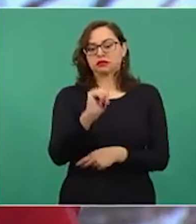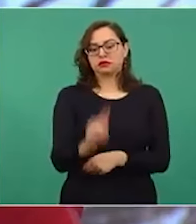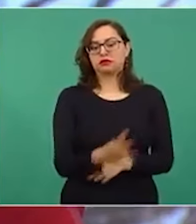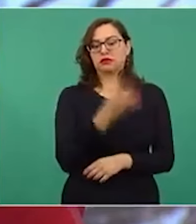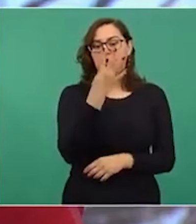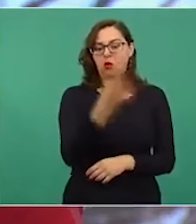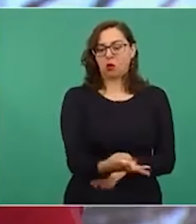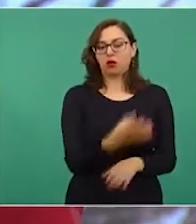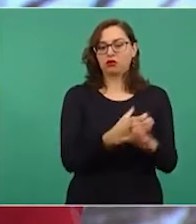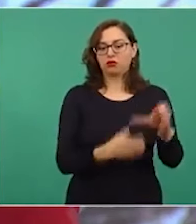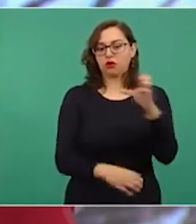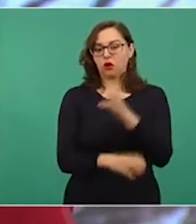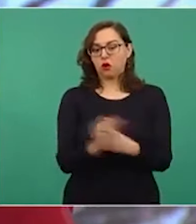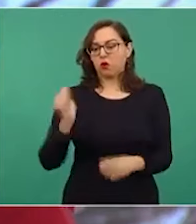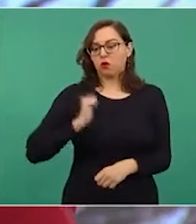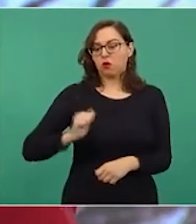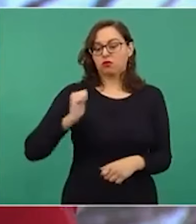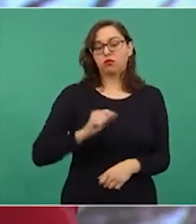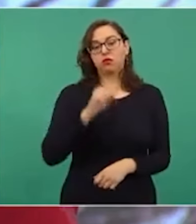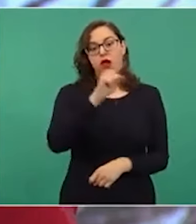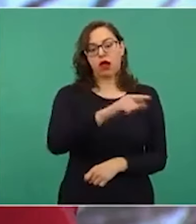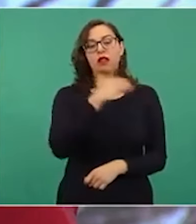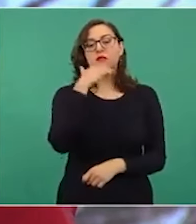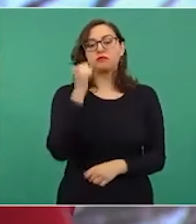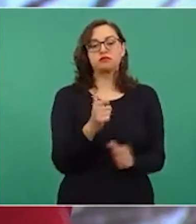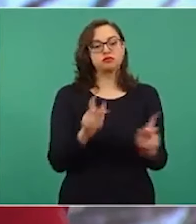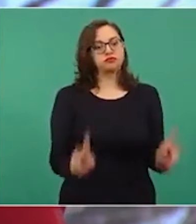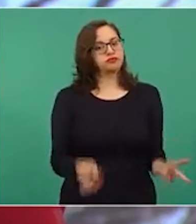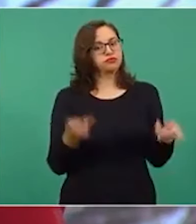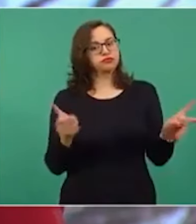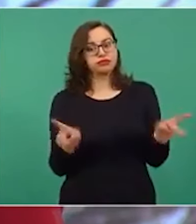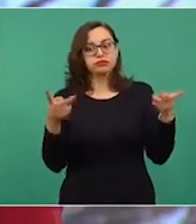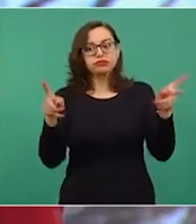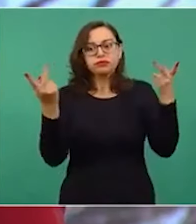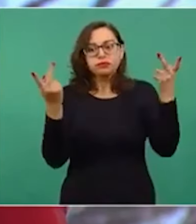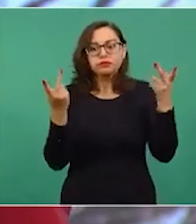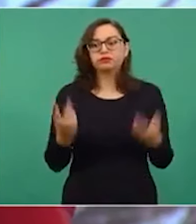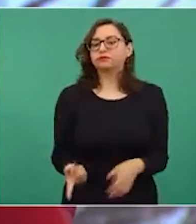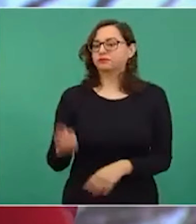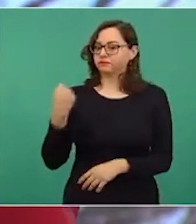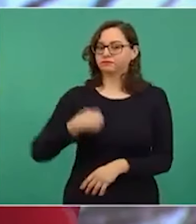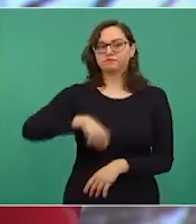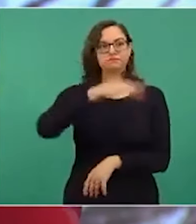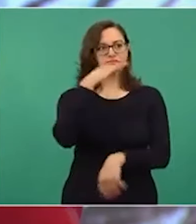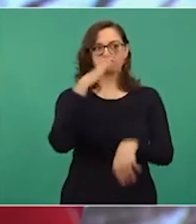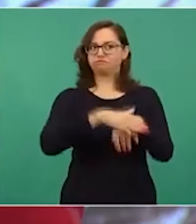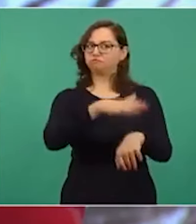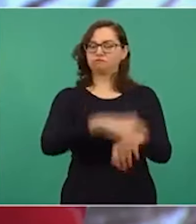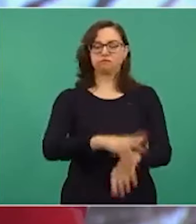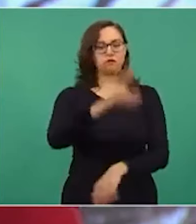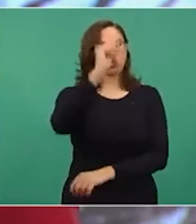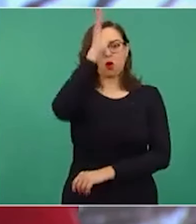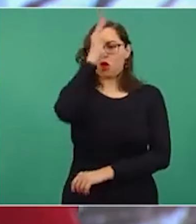prehispánico realizada en Múnich, Alemania, contra la que nos pronunciamos enérgicamente